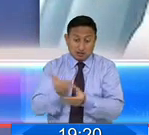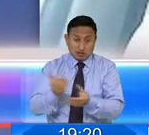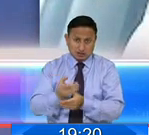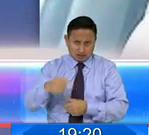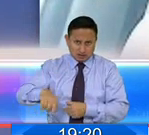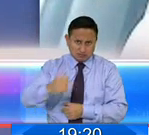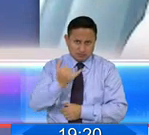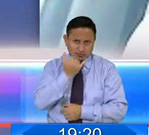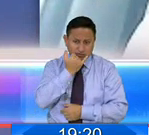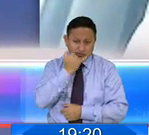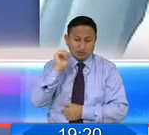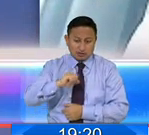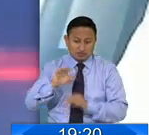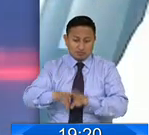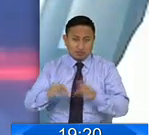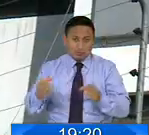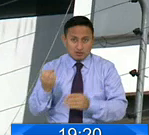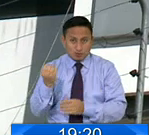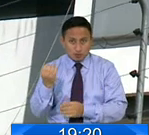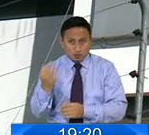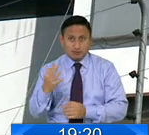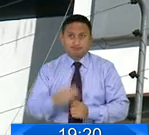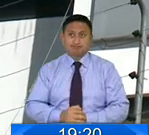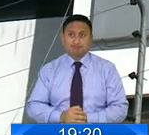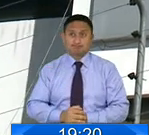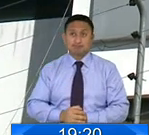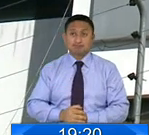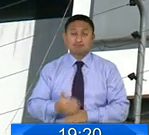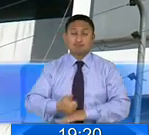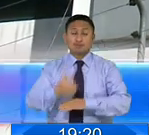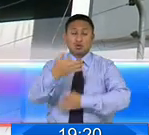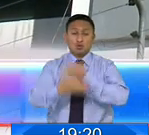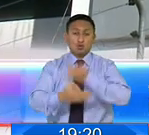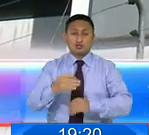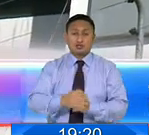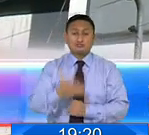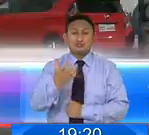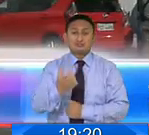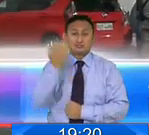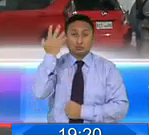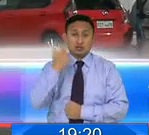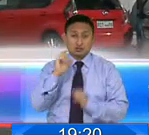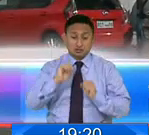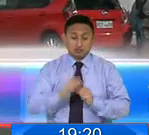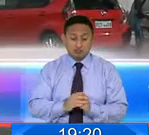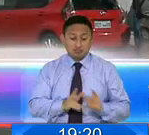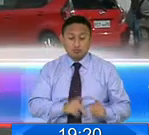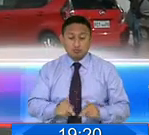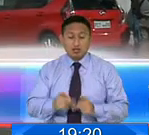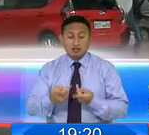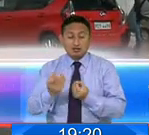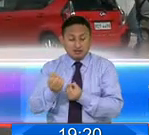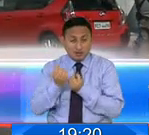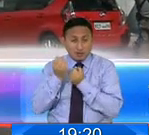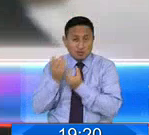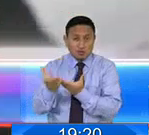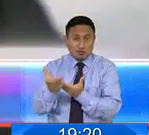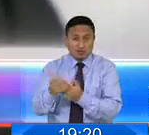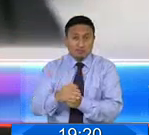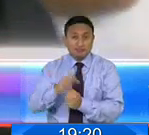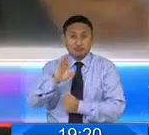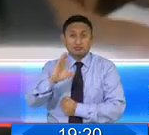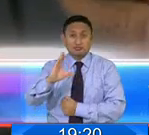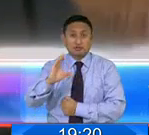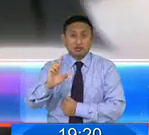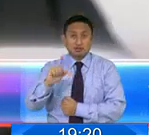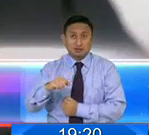inconsistentes, procedan a abrir las urnas. El juez electoral tiene un plazo de hasta 15 días para preparar un informe al pleno del TCE. El